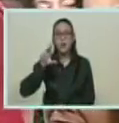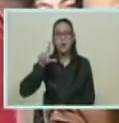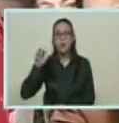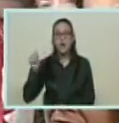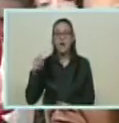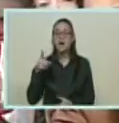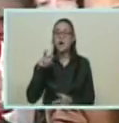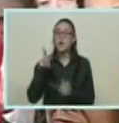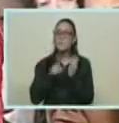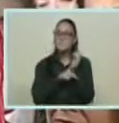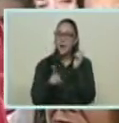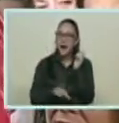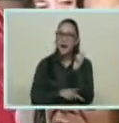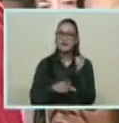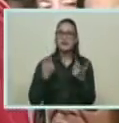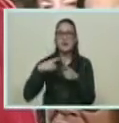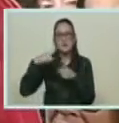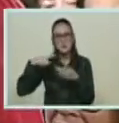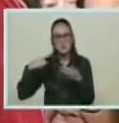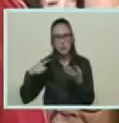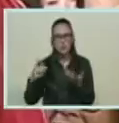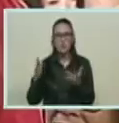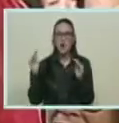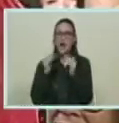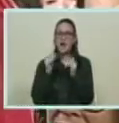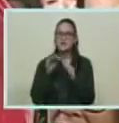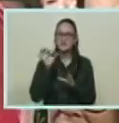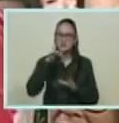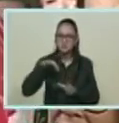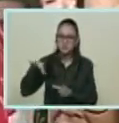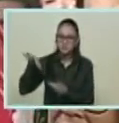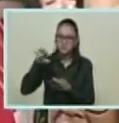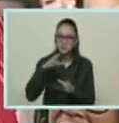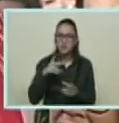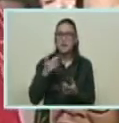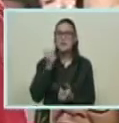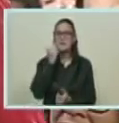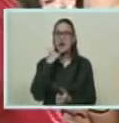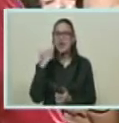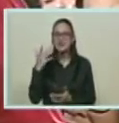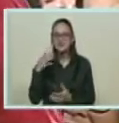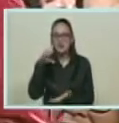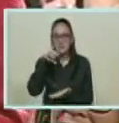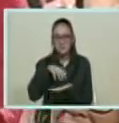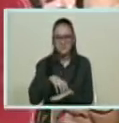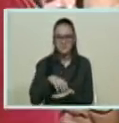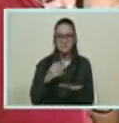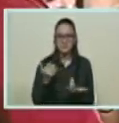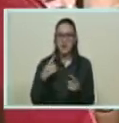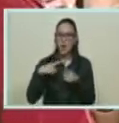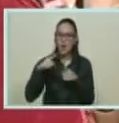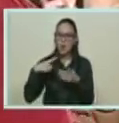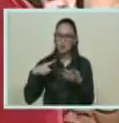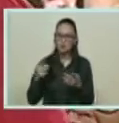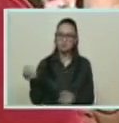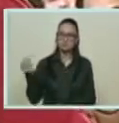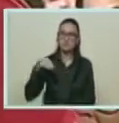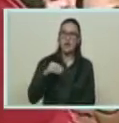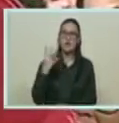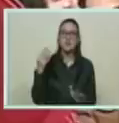Parque Soata, Valles de Tacarigua, la Casa de Cultivo Tejerías Valencia, entre otros. Ahí además nos